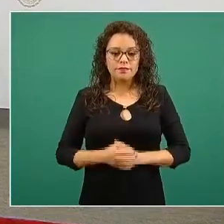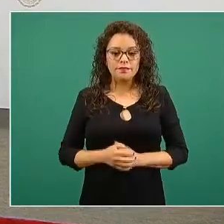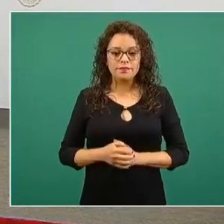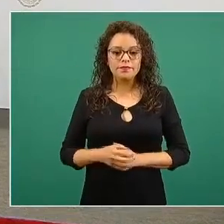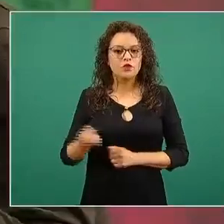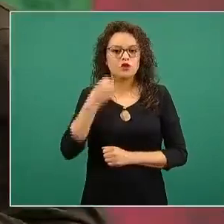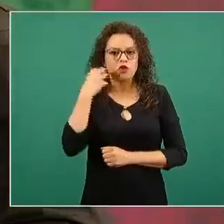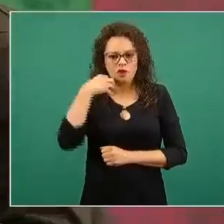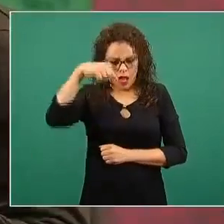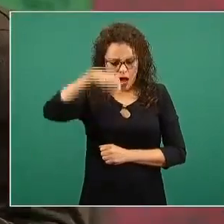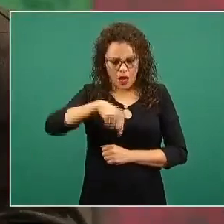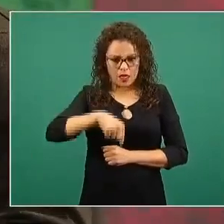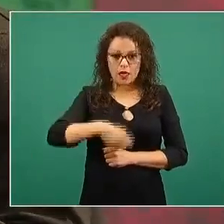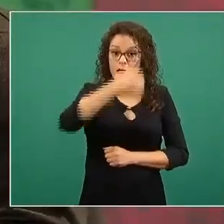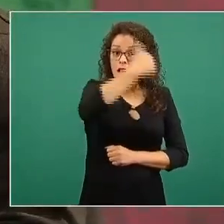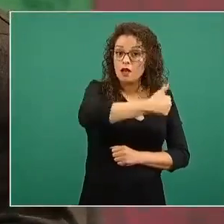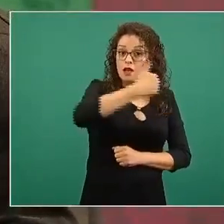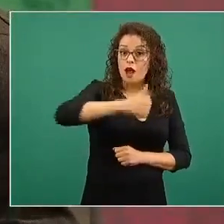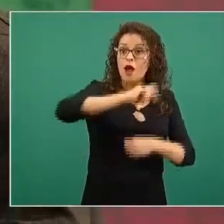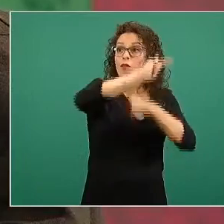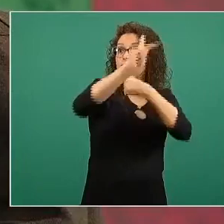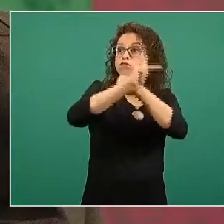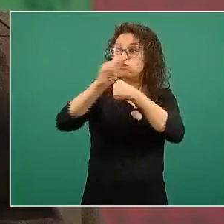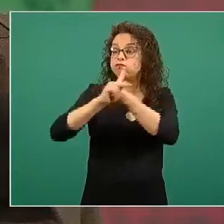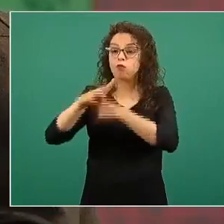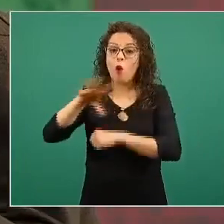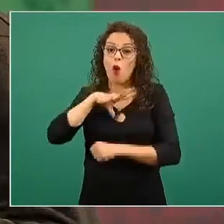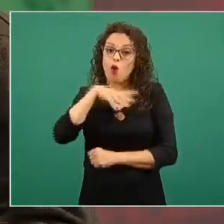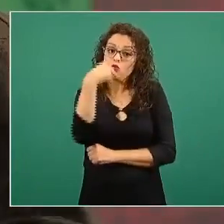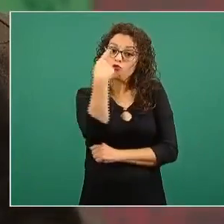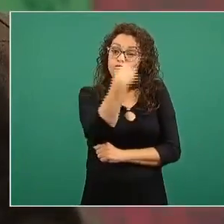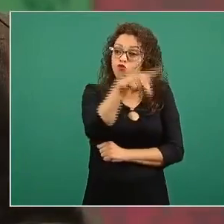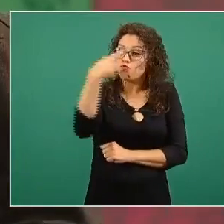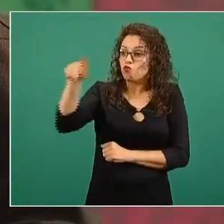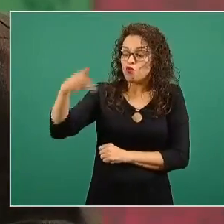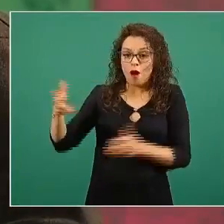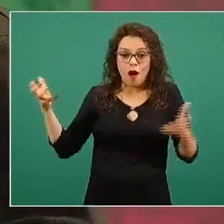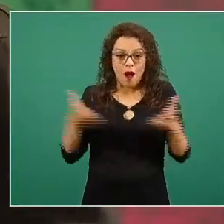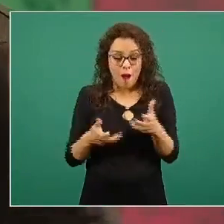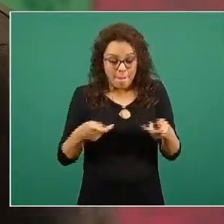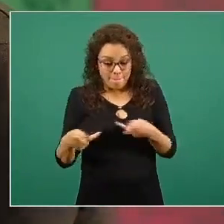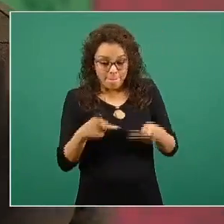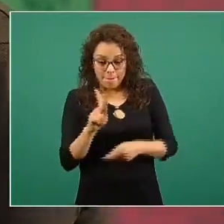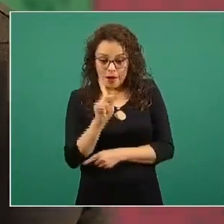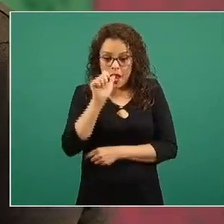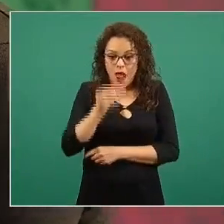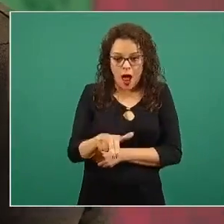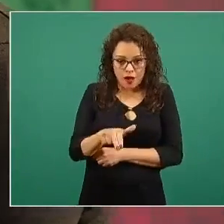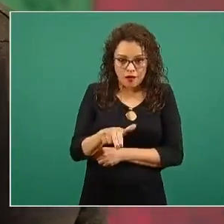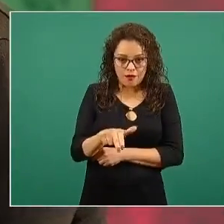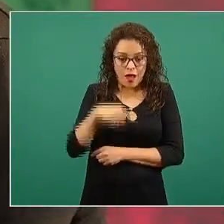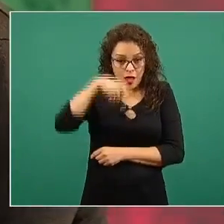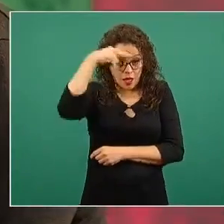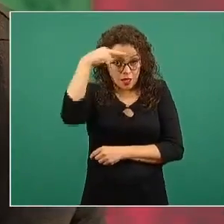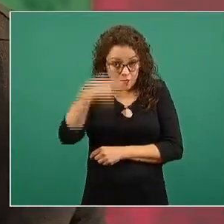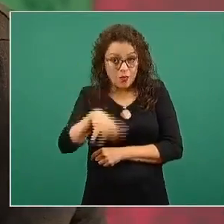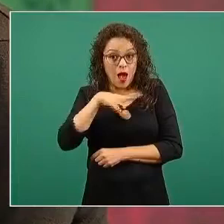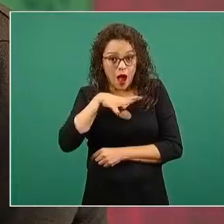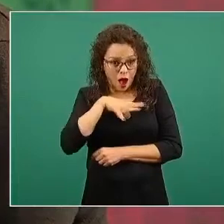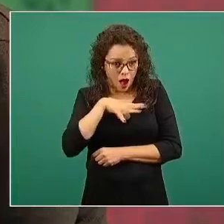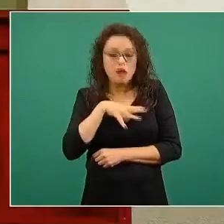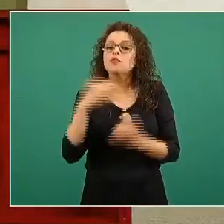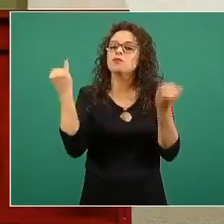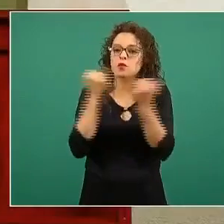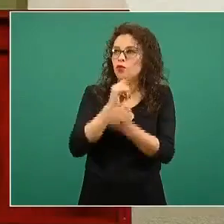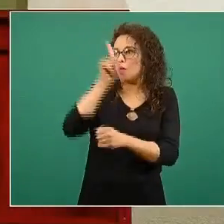previas, cada país maneja su plan nacional de vacunación, así como México tiene el suyo, lógicamente Estados Unidos tiene el